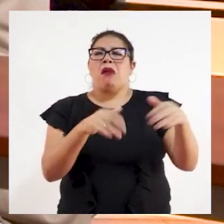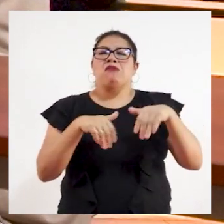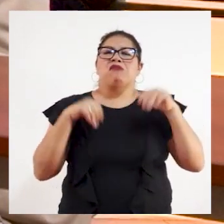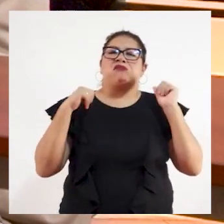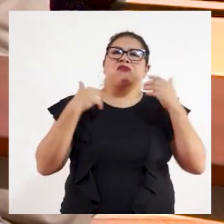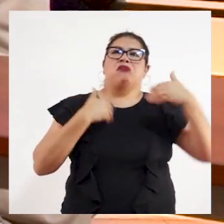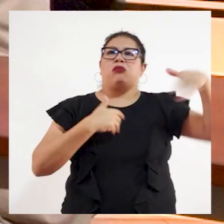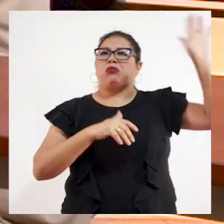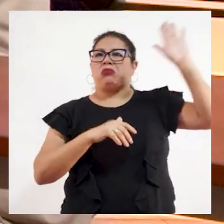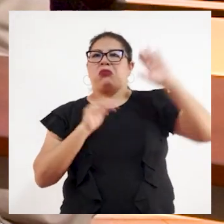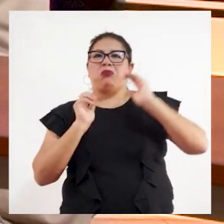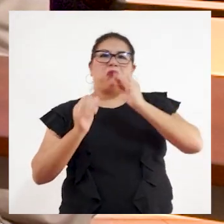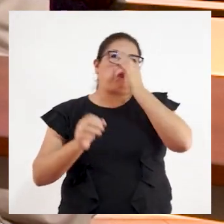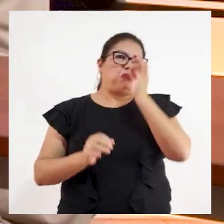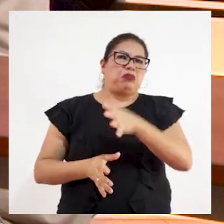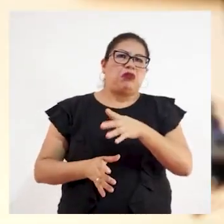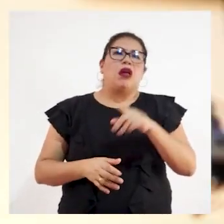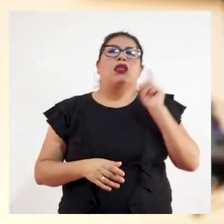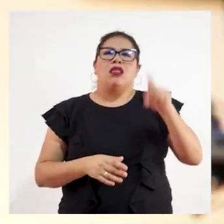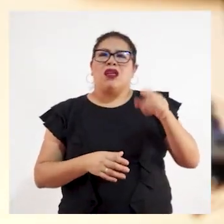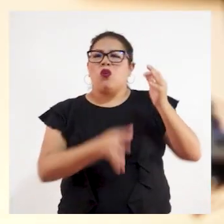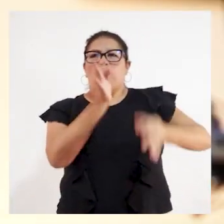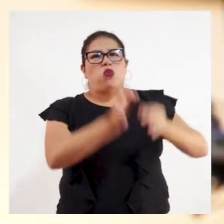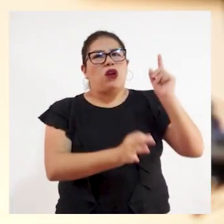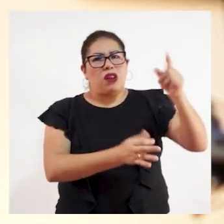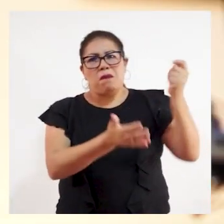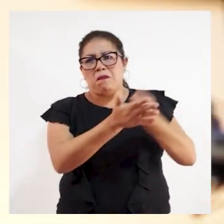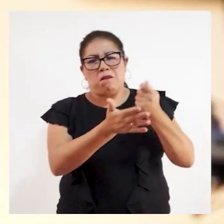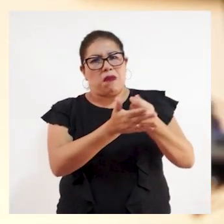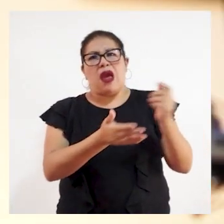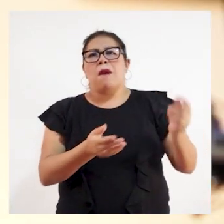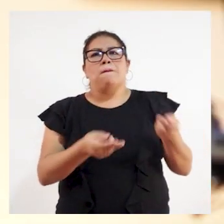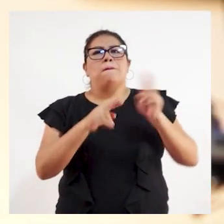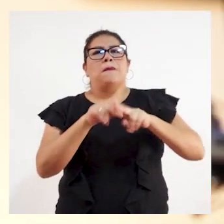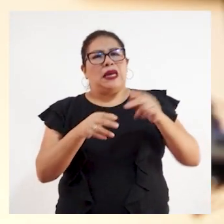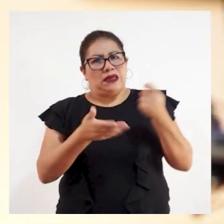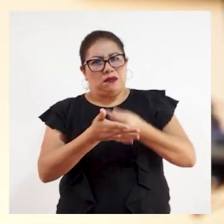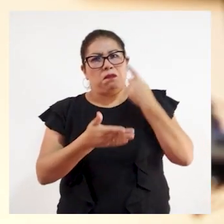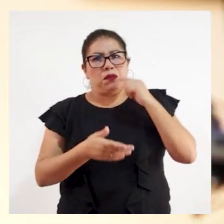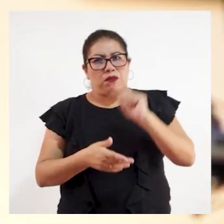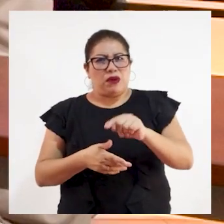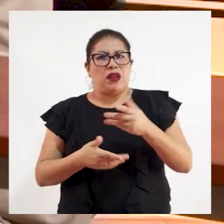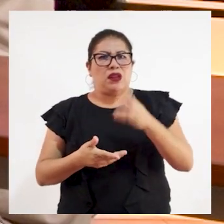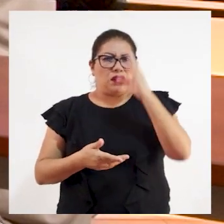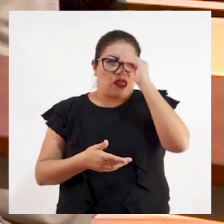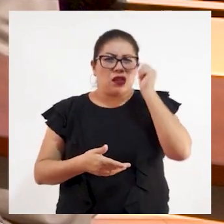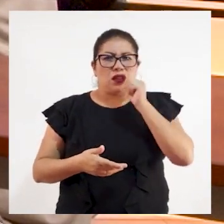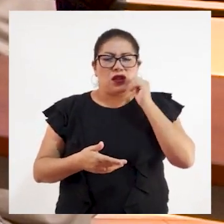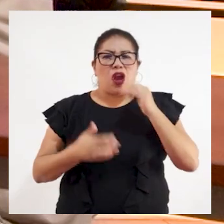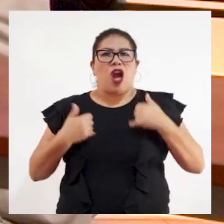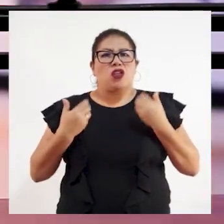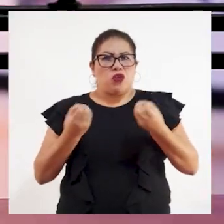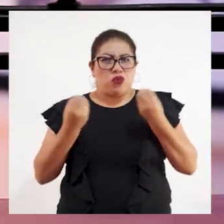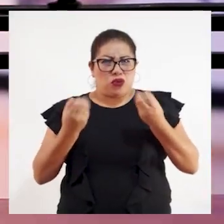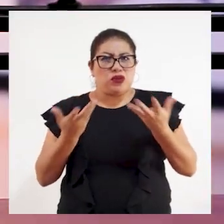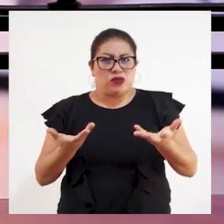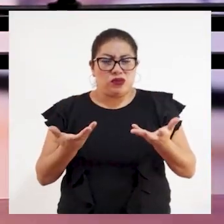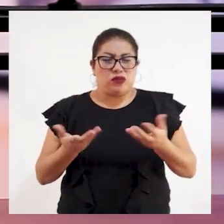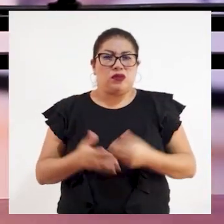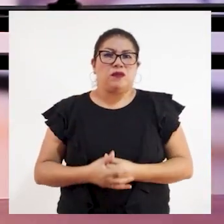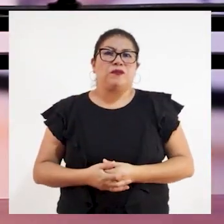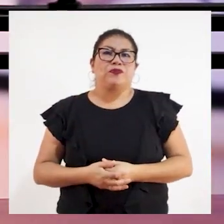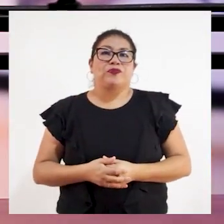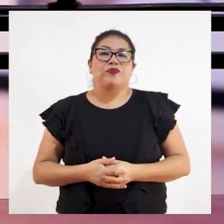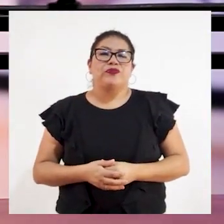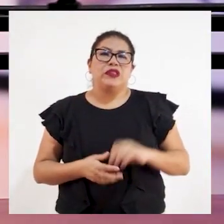asumiendo directamente tenga que contribuir para facilitar la atención del niño o niña adolescente. Claro, ahora, doctora, anteriormente era